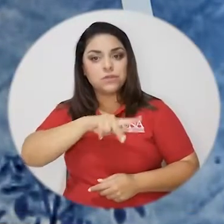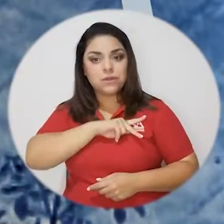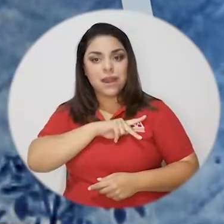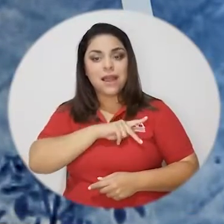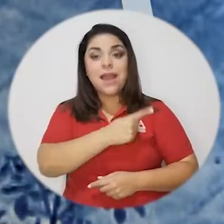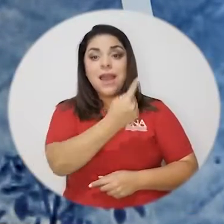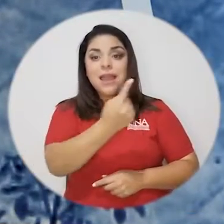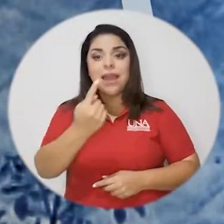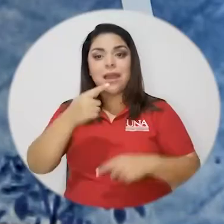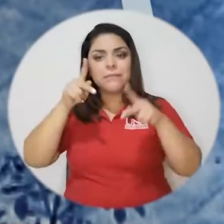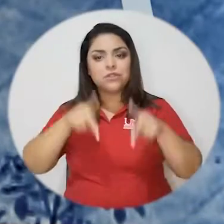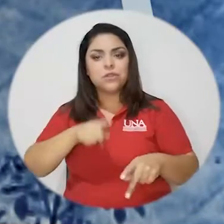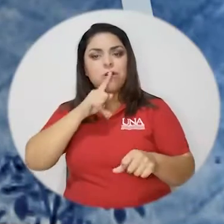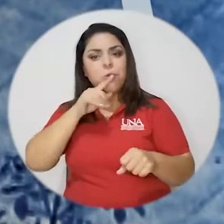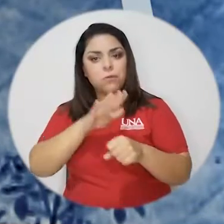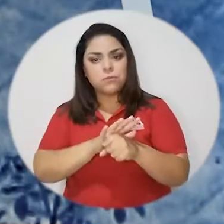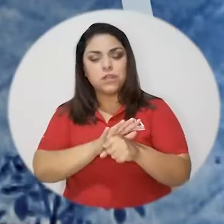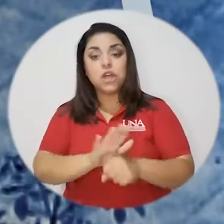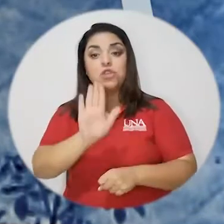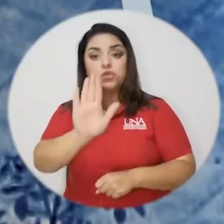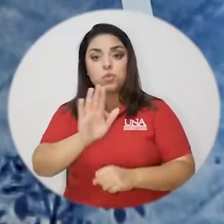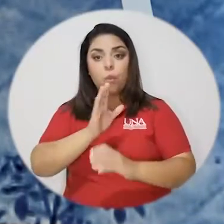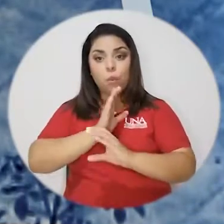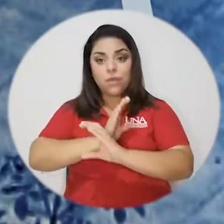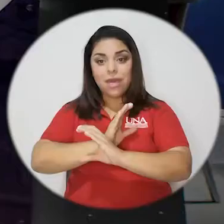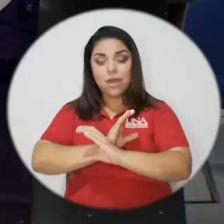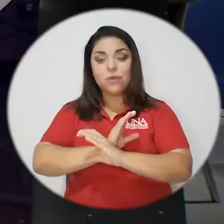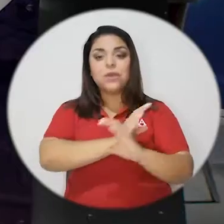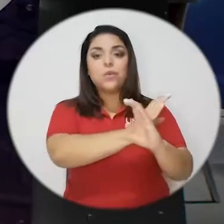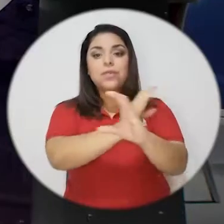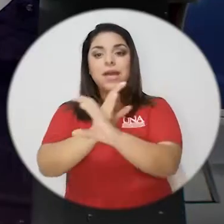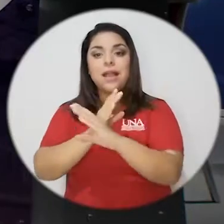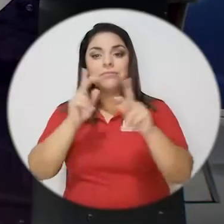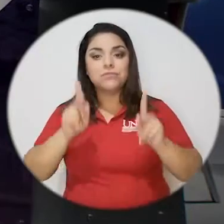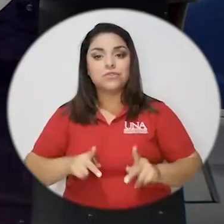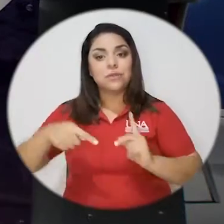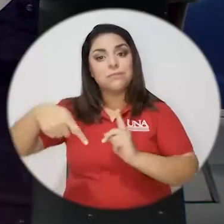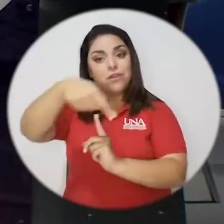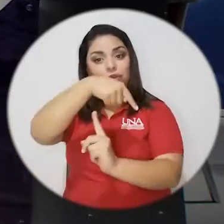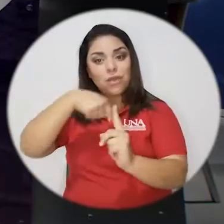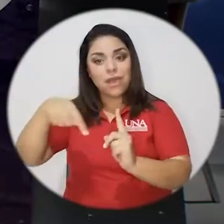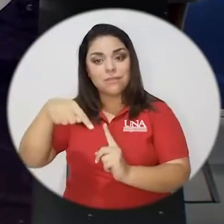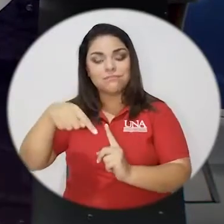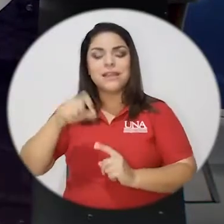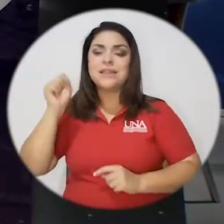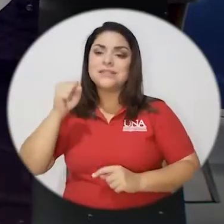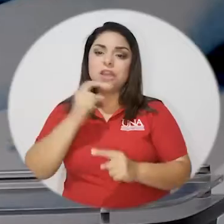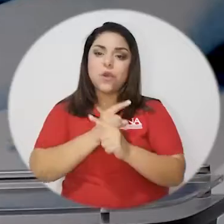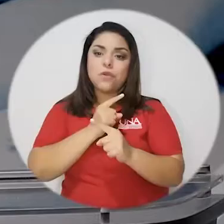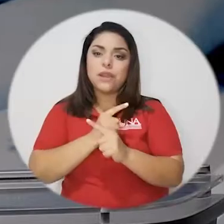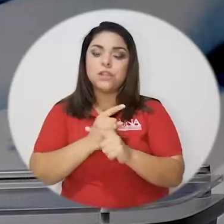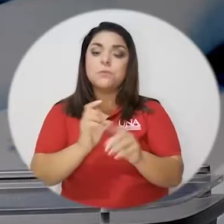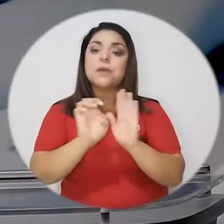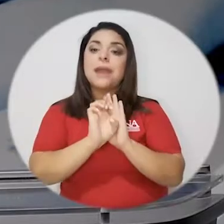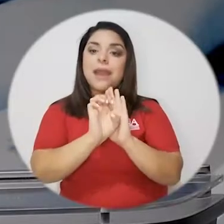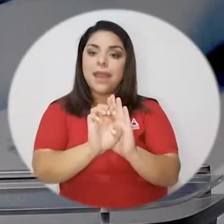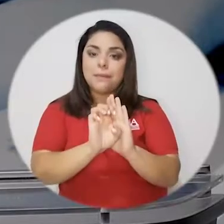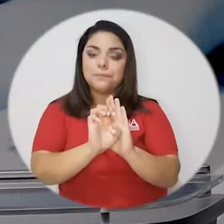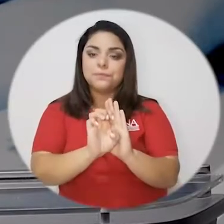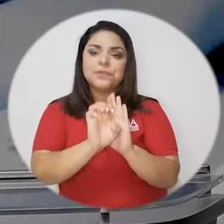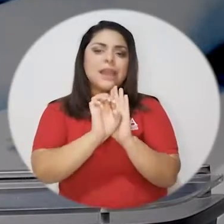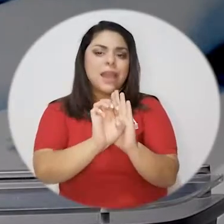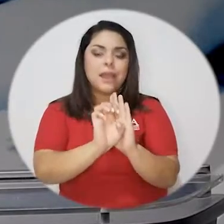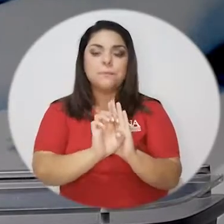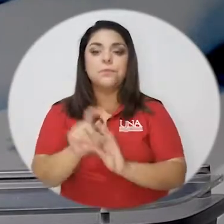del autocuidado personal, o sea, cada quien comprometerse con su cuidado y el de las personas que le rodean. Sí, efectivamente.